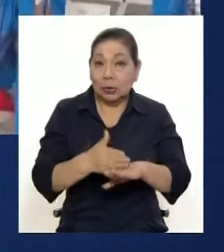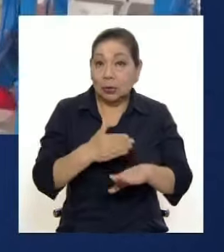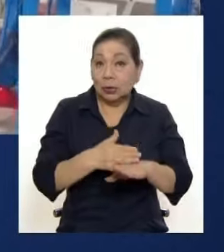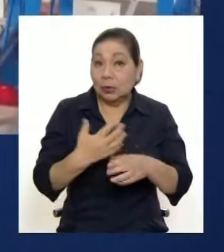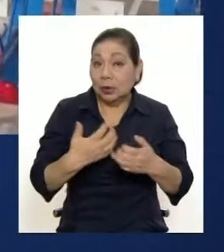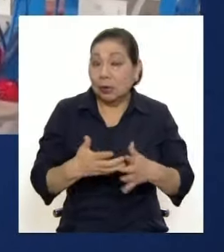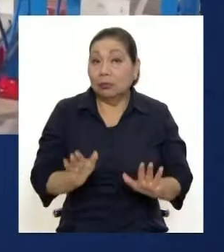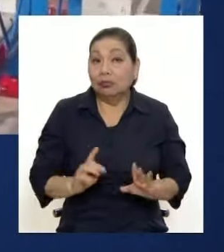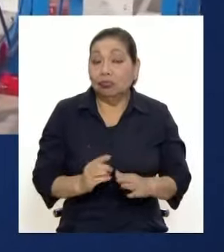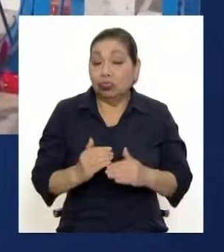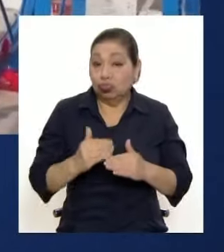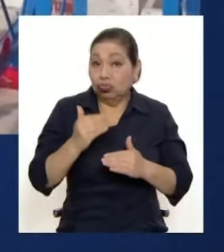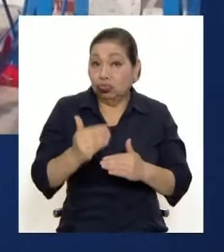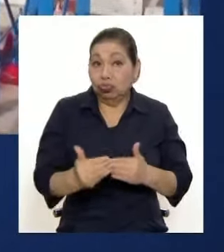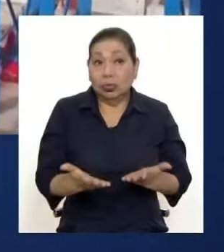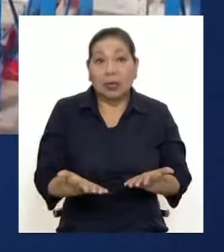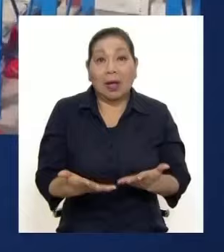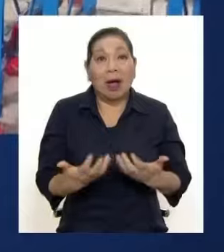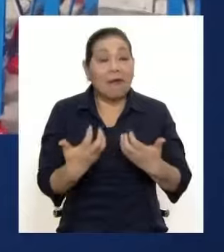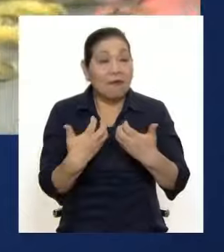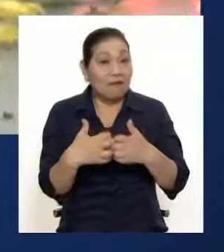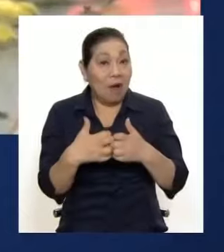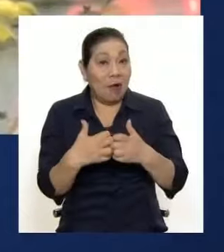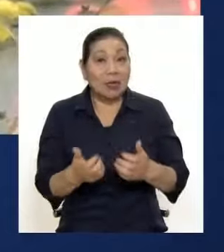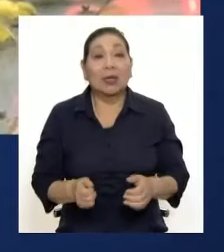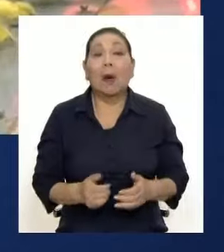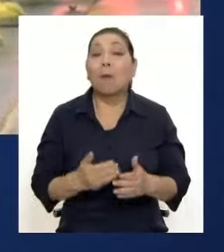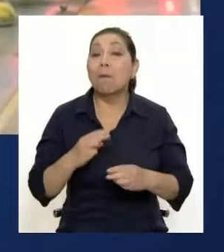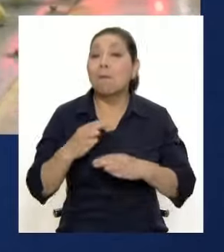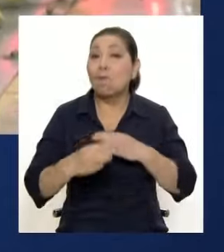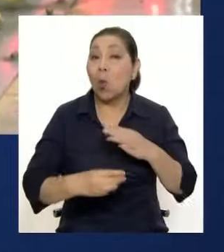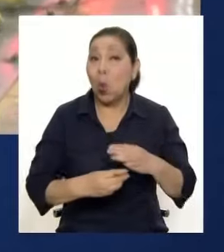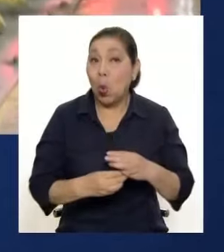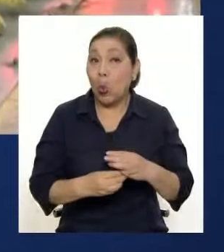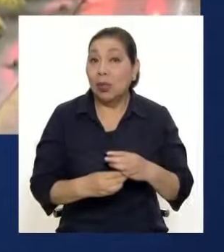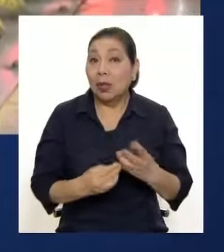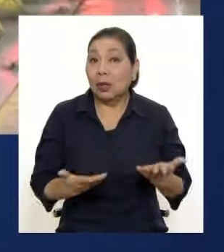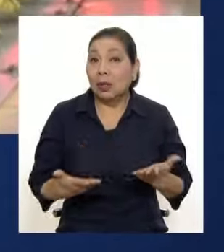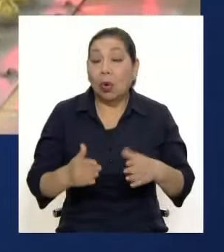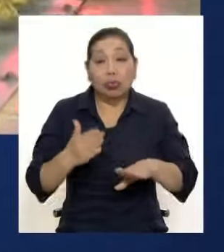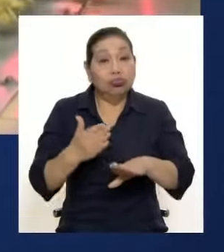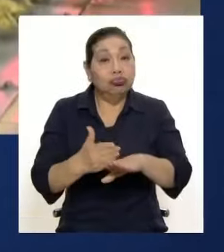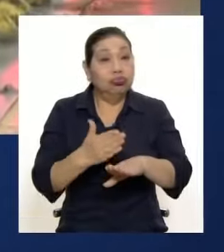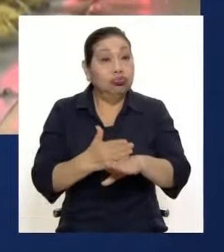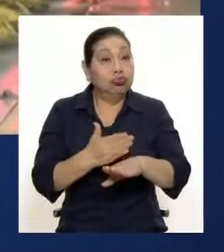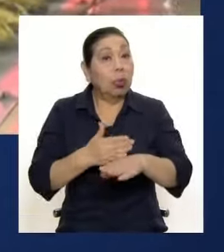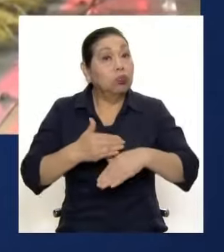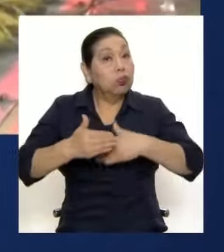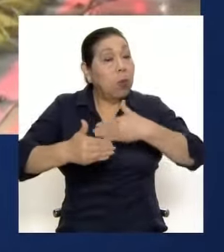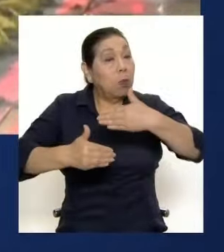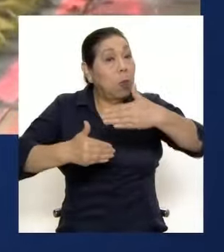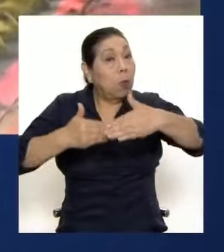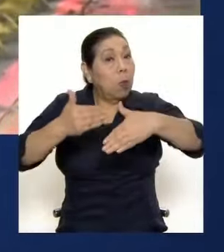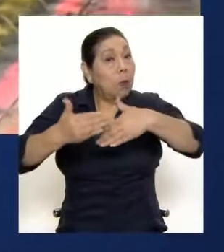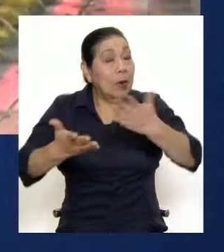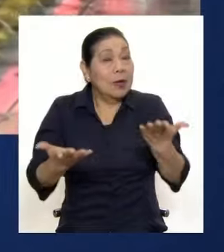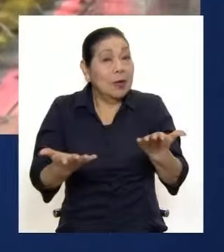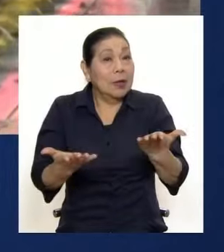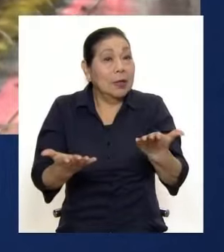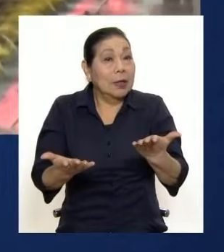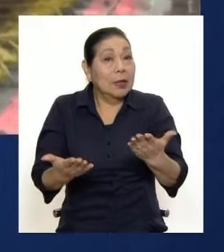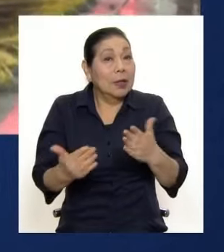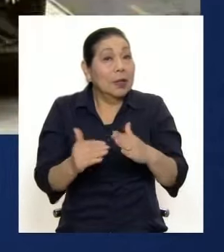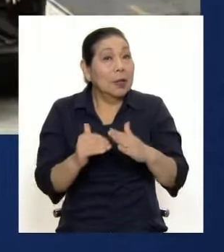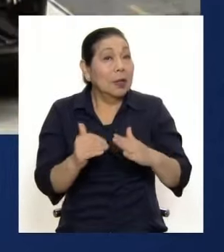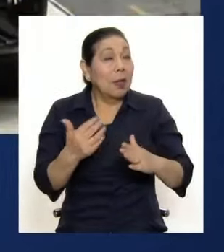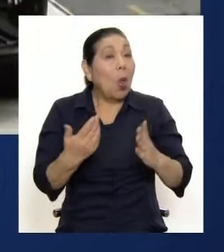la industria china ha pasado de ser la fábrica del mundo a a tener un desarrollo que ha ido mucho más allá en curva